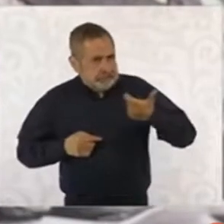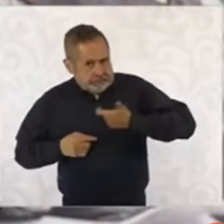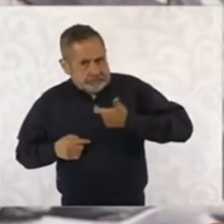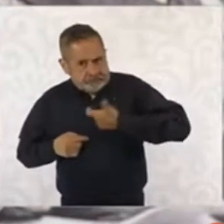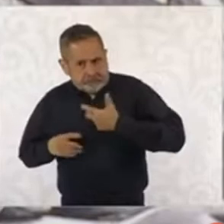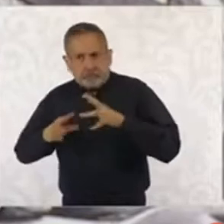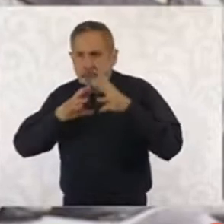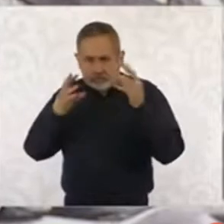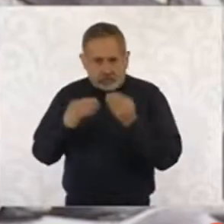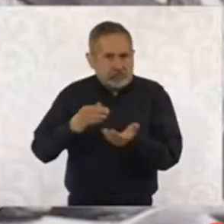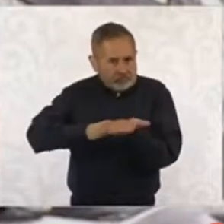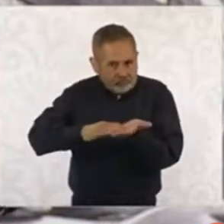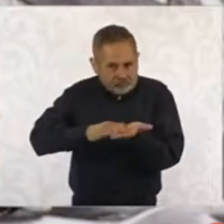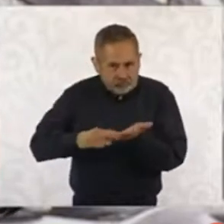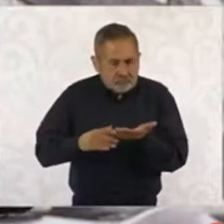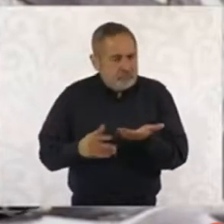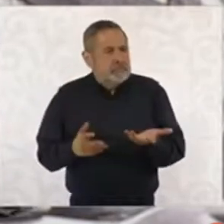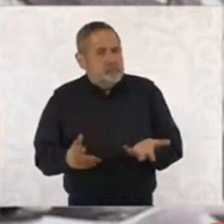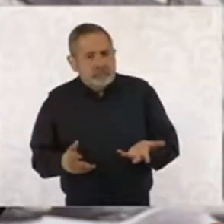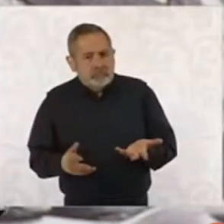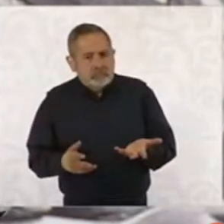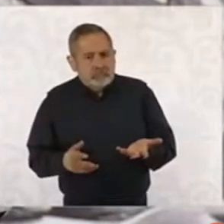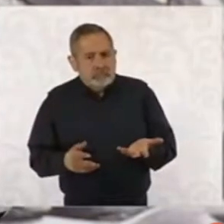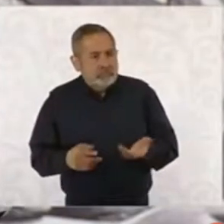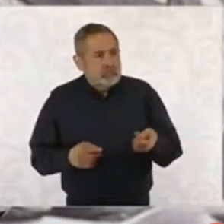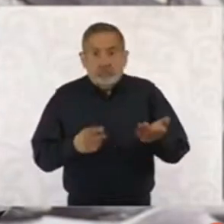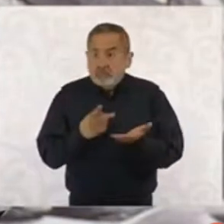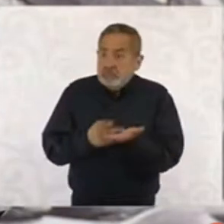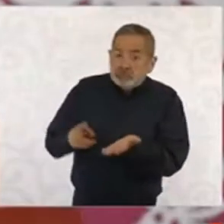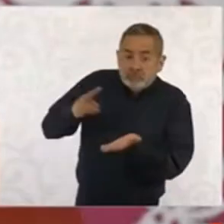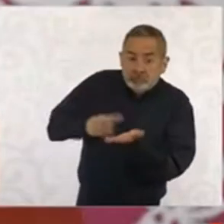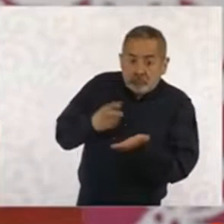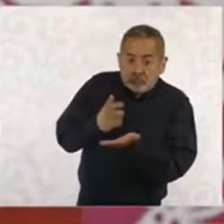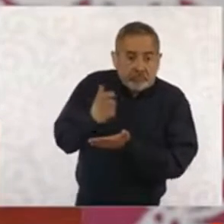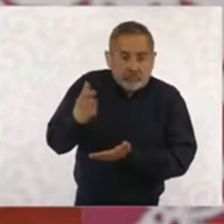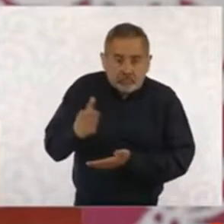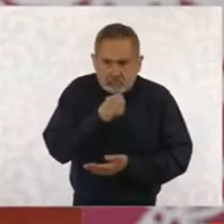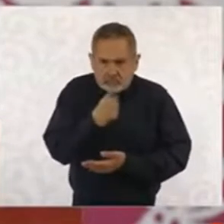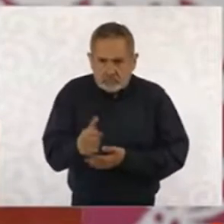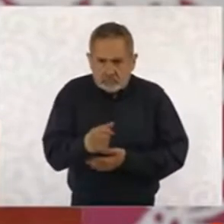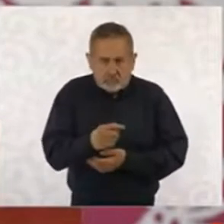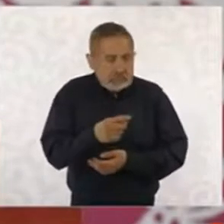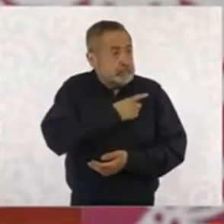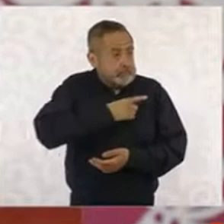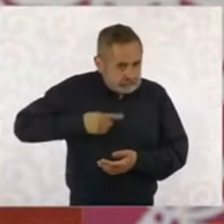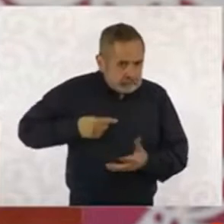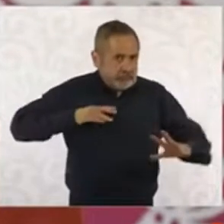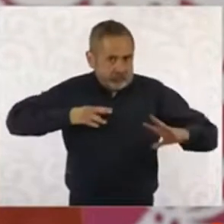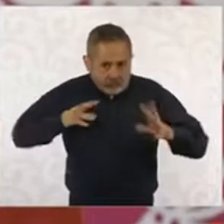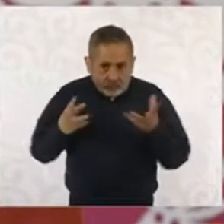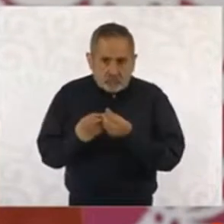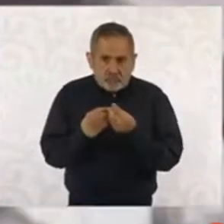cuenta final. No es un doble pago, más bien se debe todo.